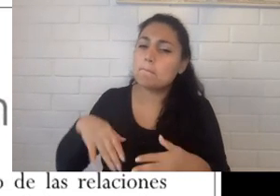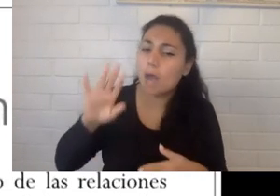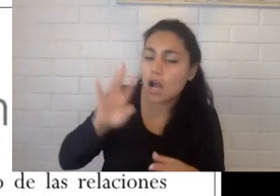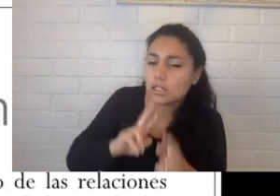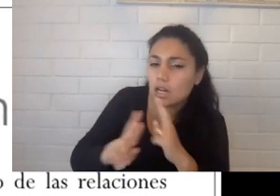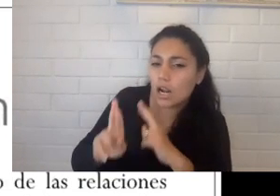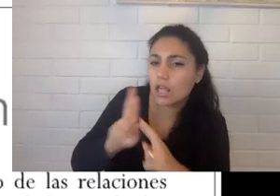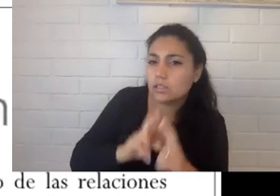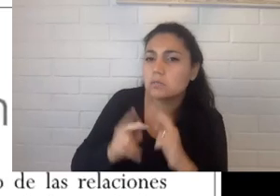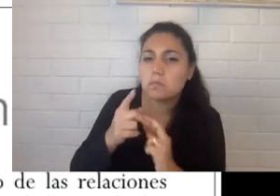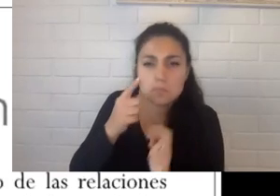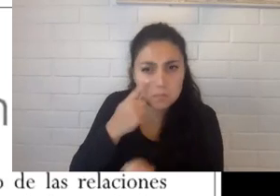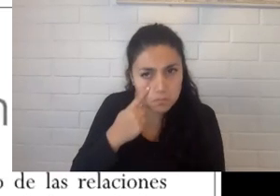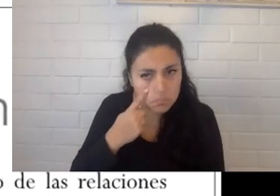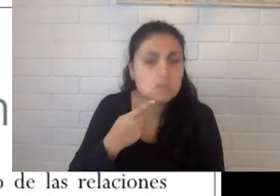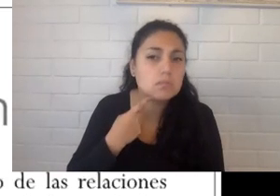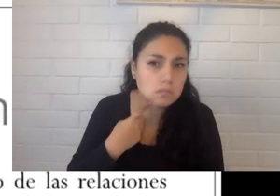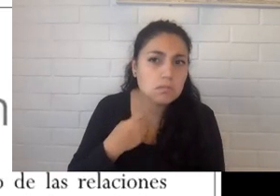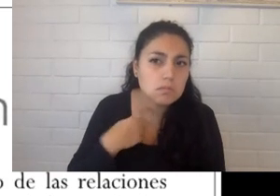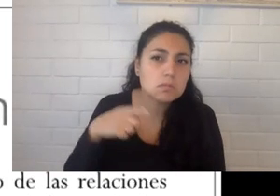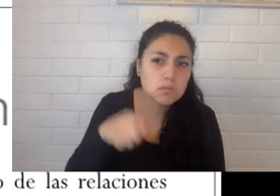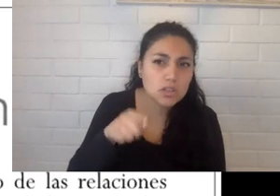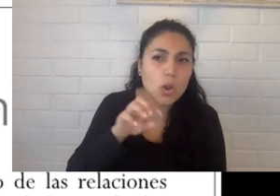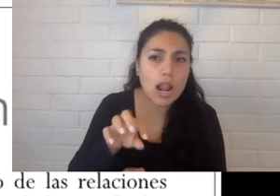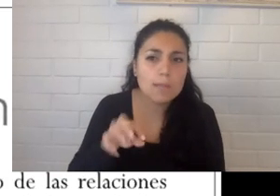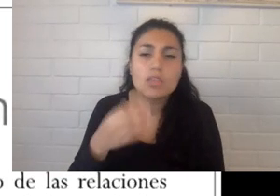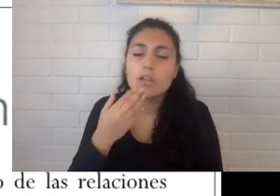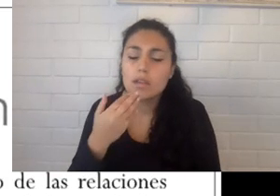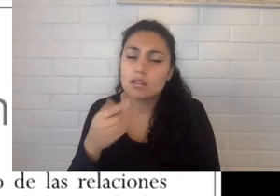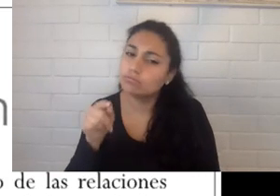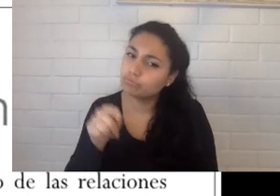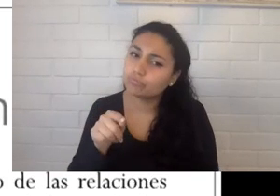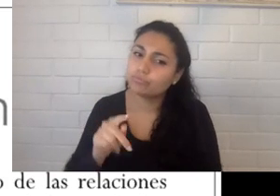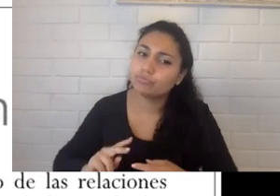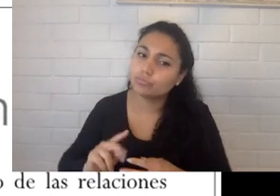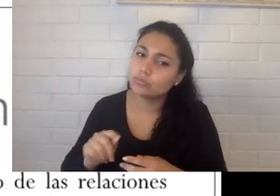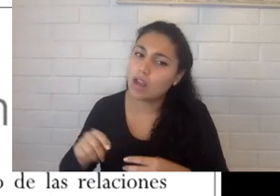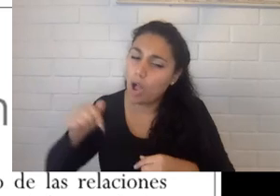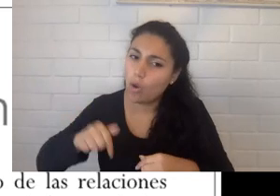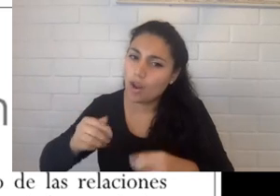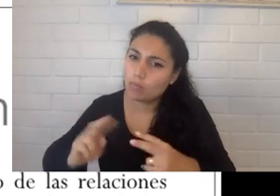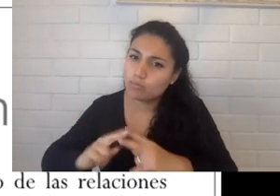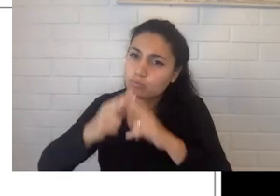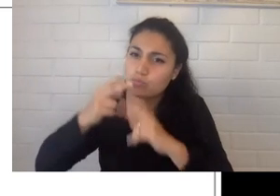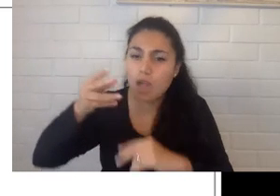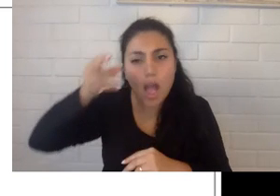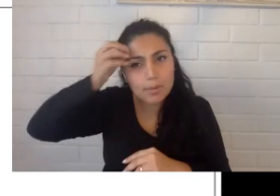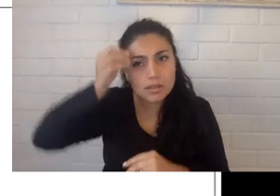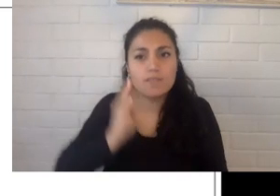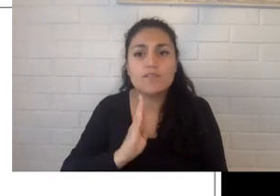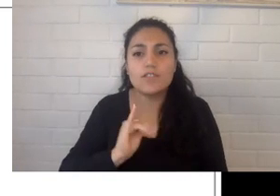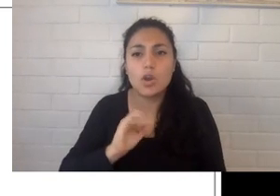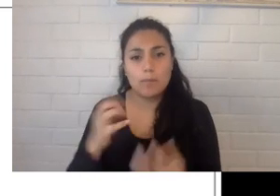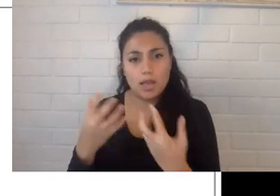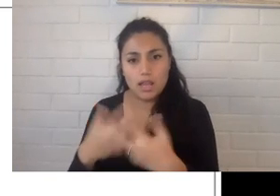malo echarle una mirada y saber desde que esos elementos también tienen que estar dentro de la construcción de lo que nosotros vamos a entender por biomecánica,